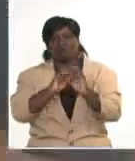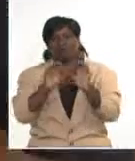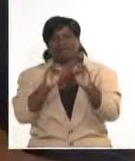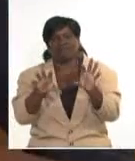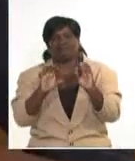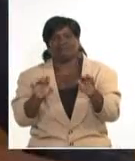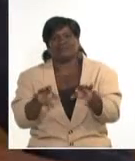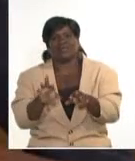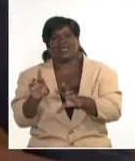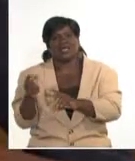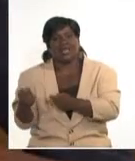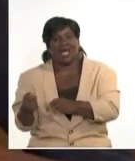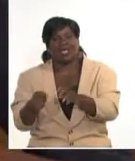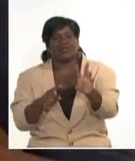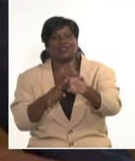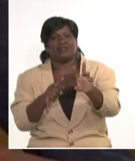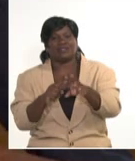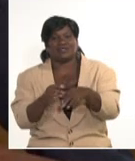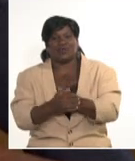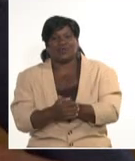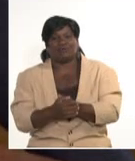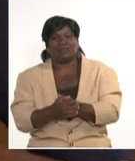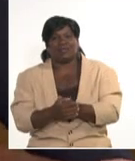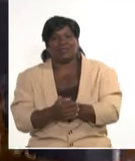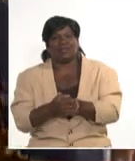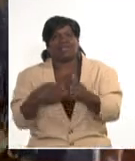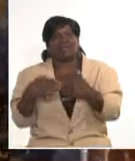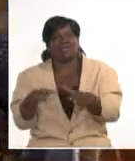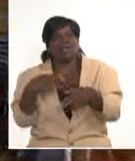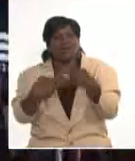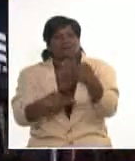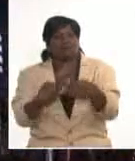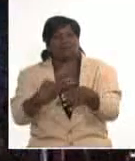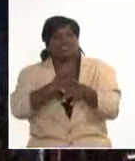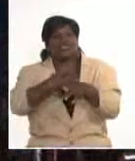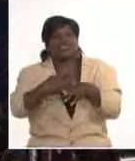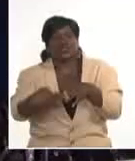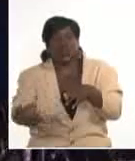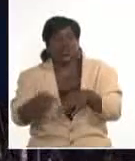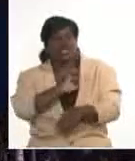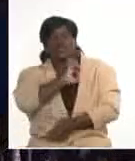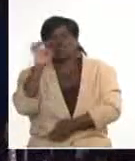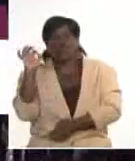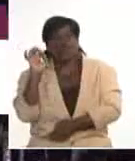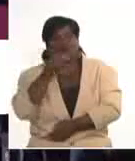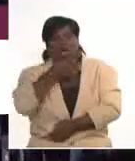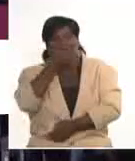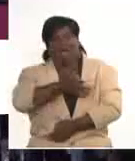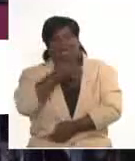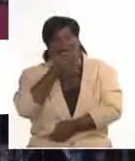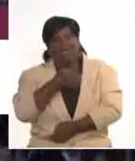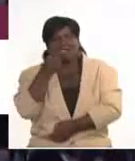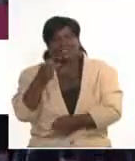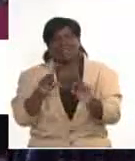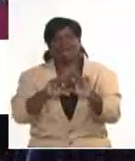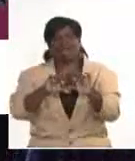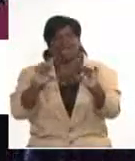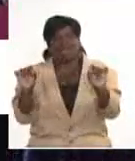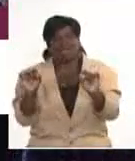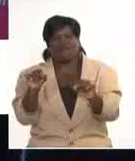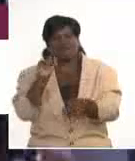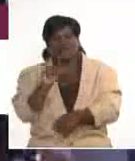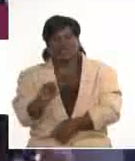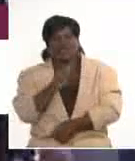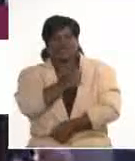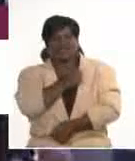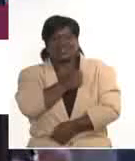comunicación. Déjennos escribir el siguiente gran capítulo de la mayor historia jamás contada, fue una de las frases con las que quiso trascender desde